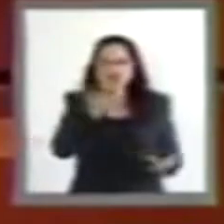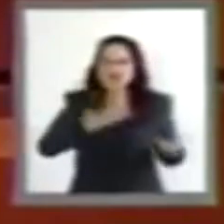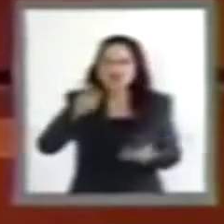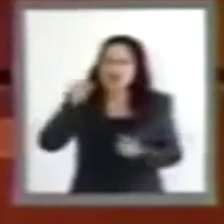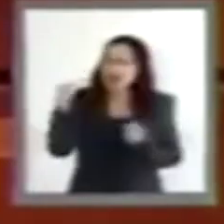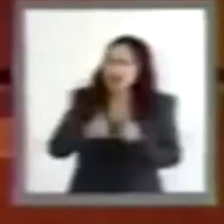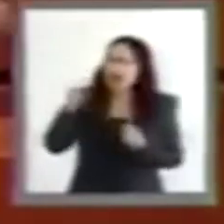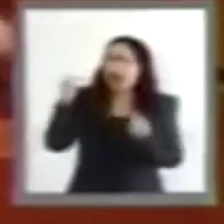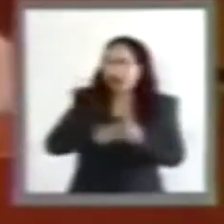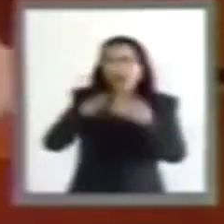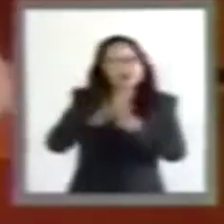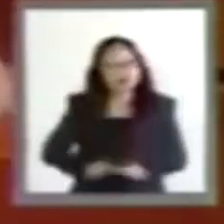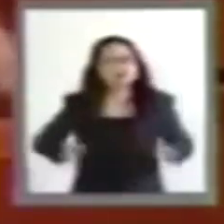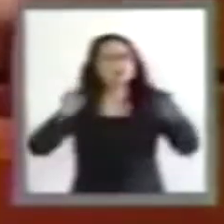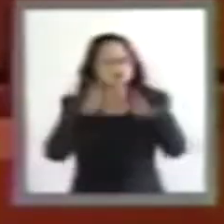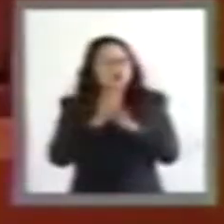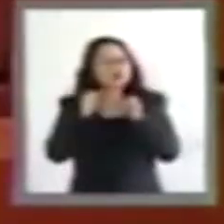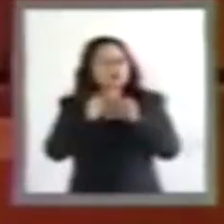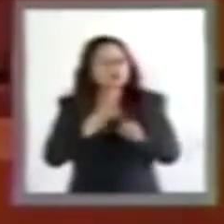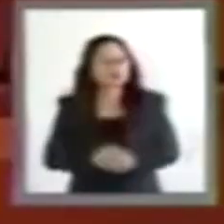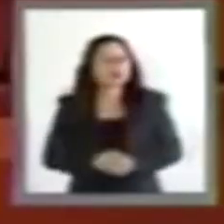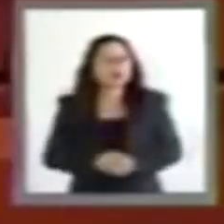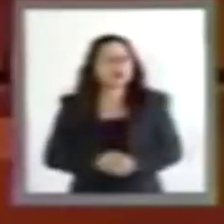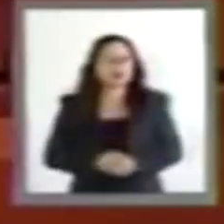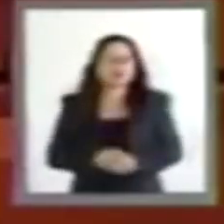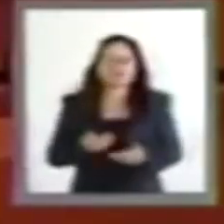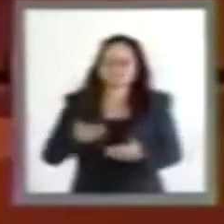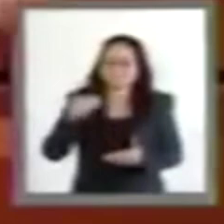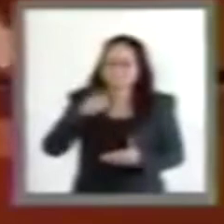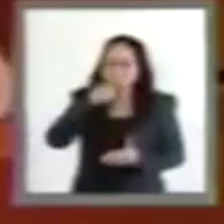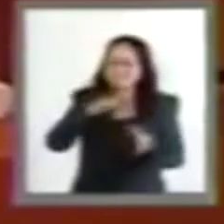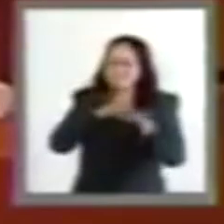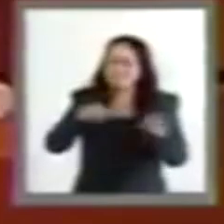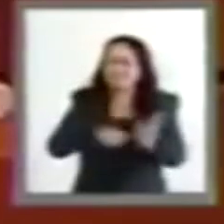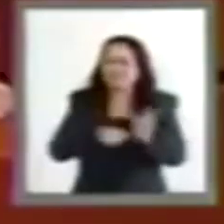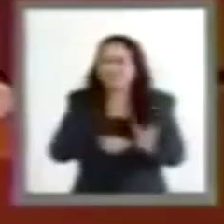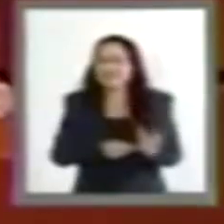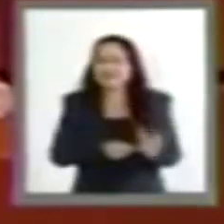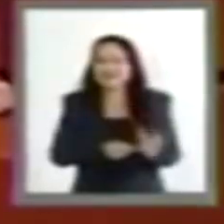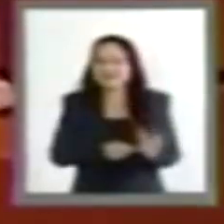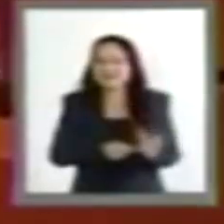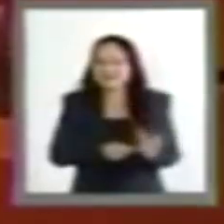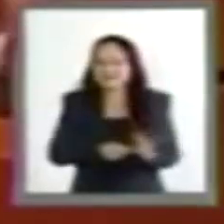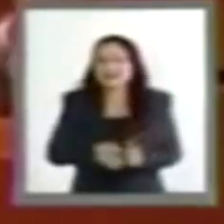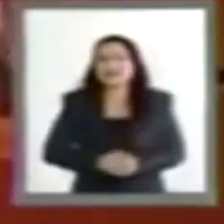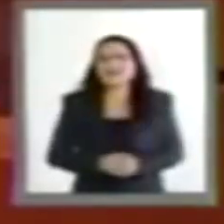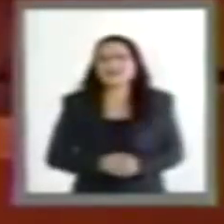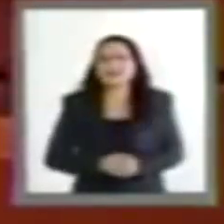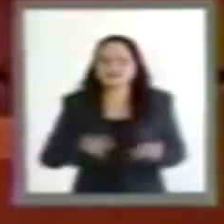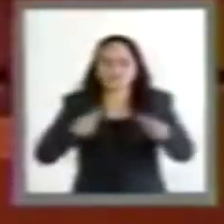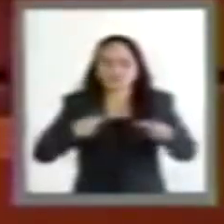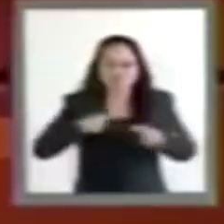de audacia. Bien dice el viejo adagio que no hay tonto más